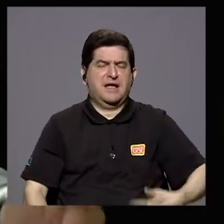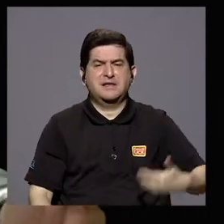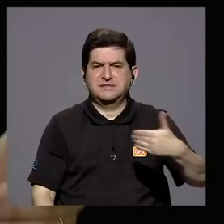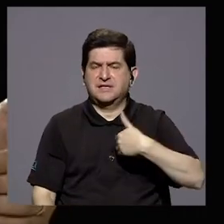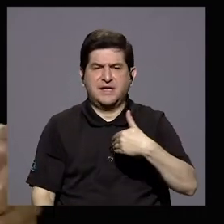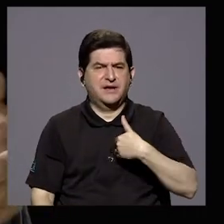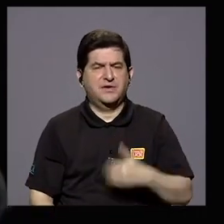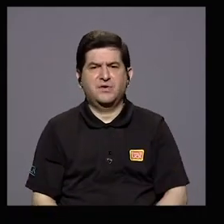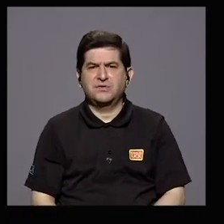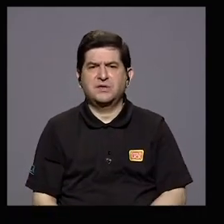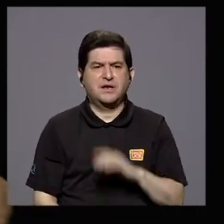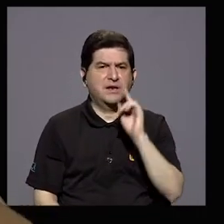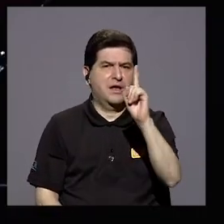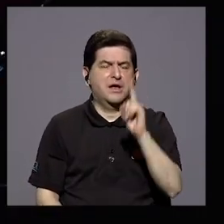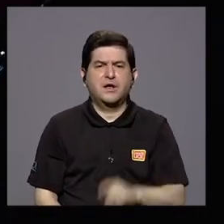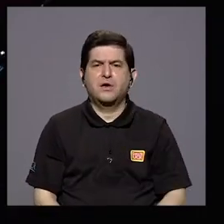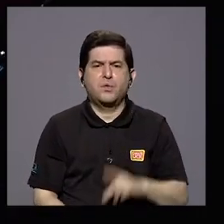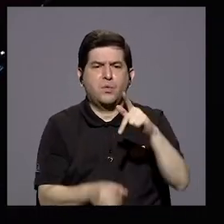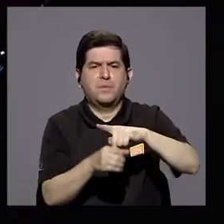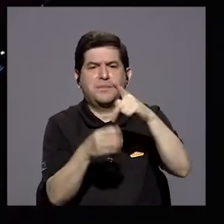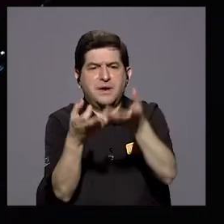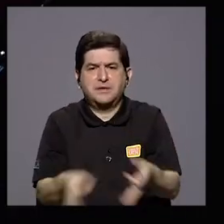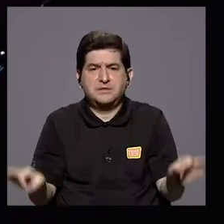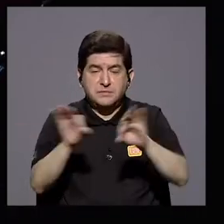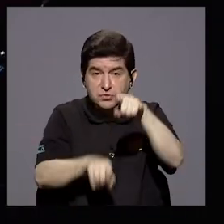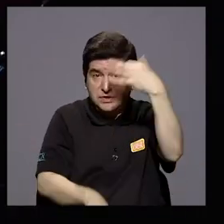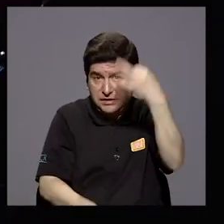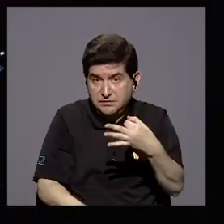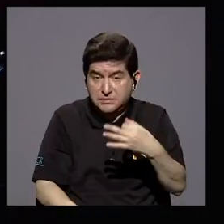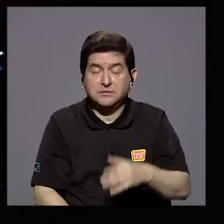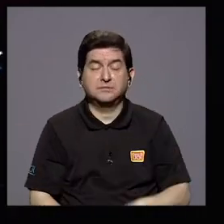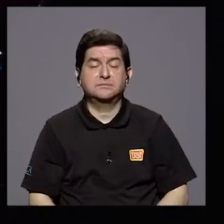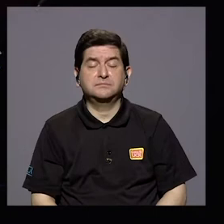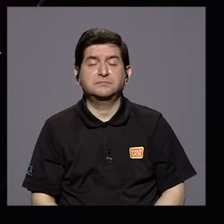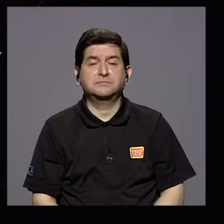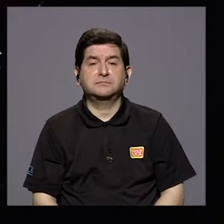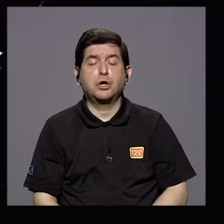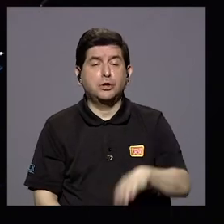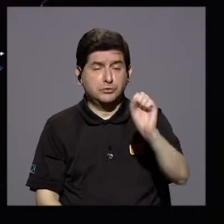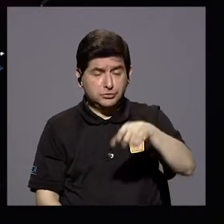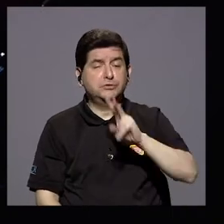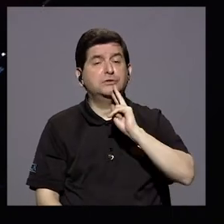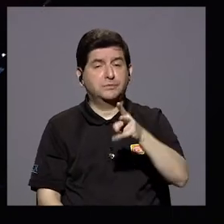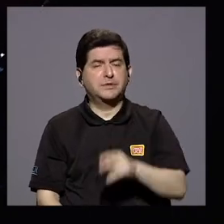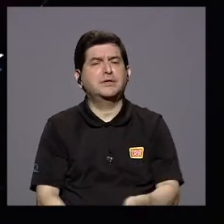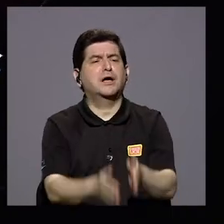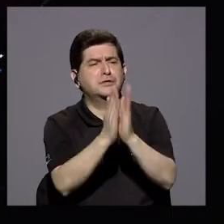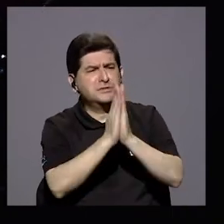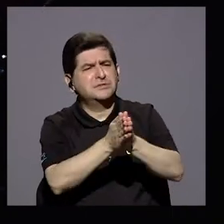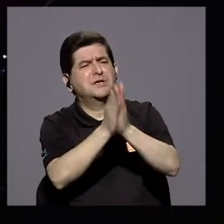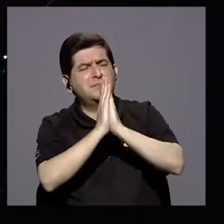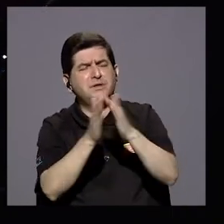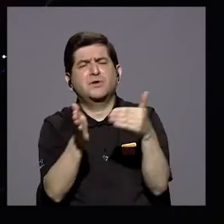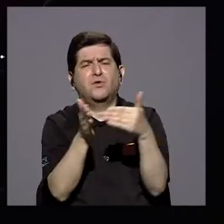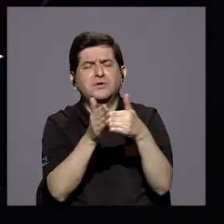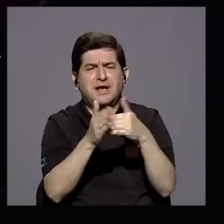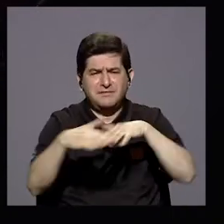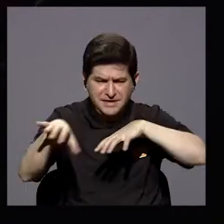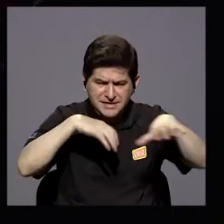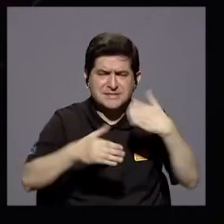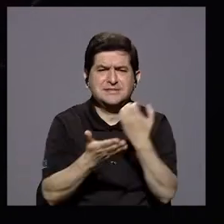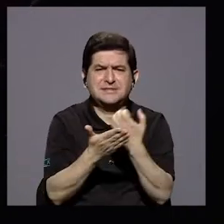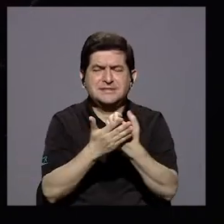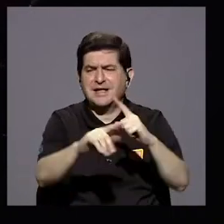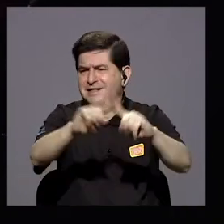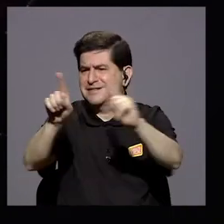un interlocutor importante para ustedes. Sí, es cierto eso. Es decir, se ha pedido mucho la reactivación económica